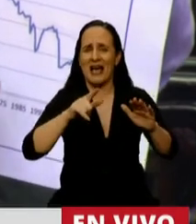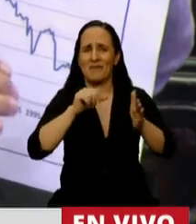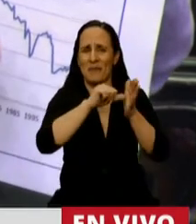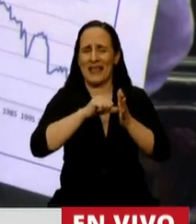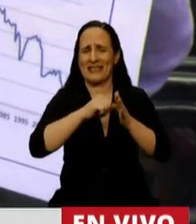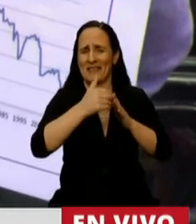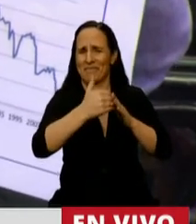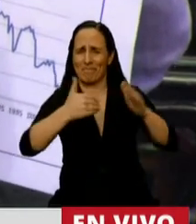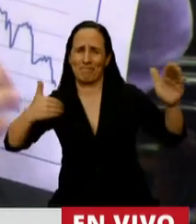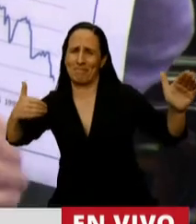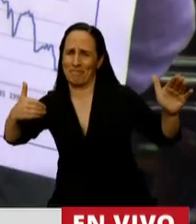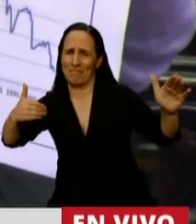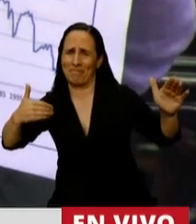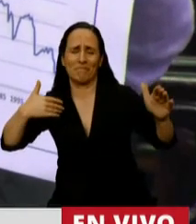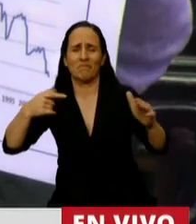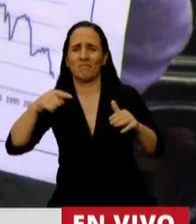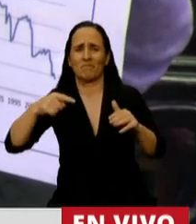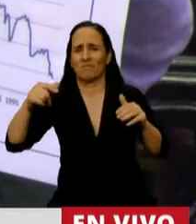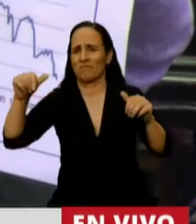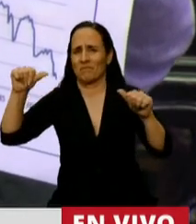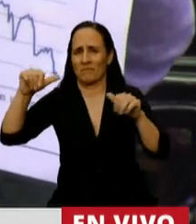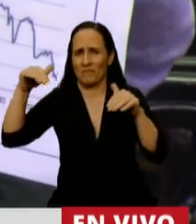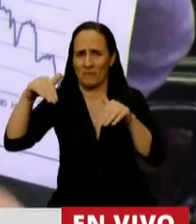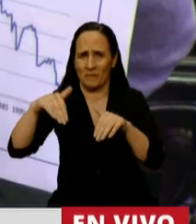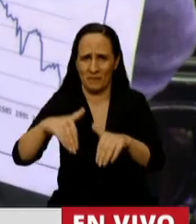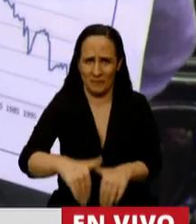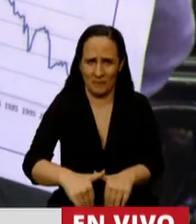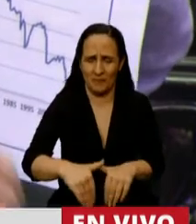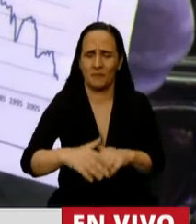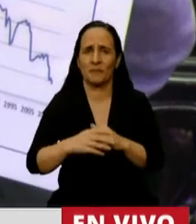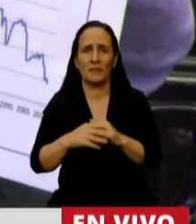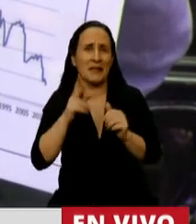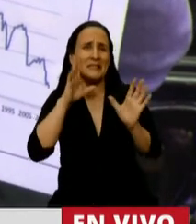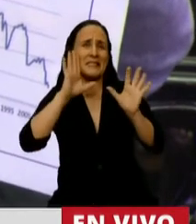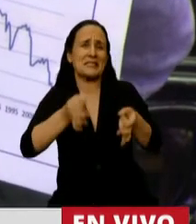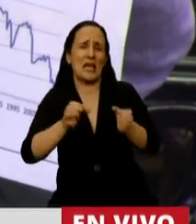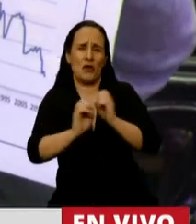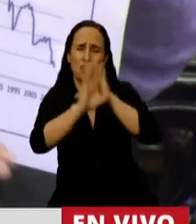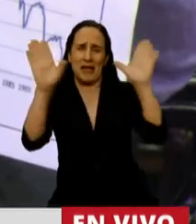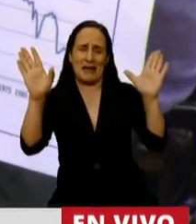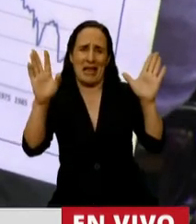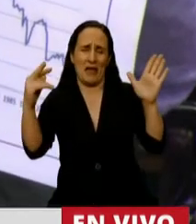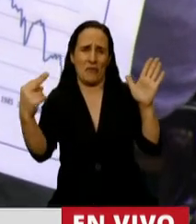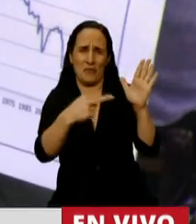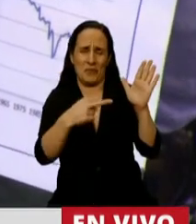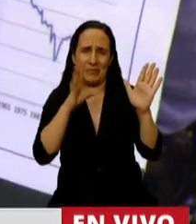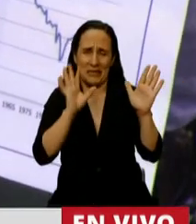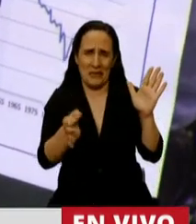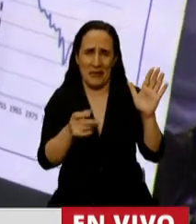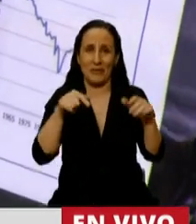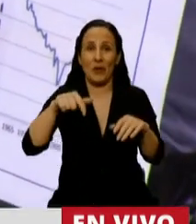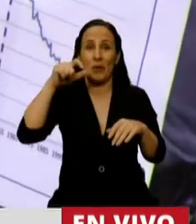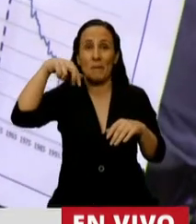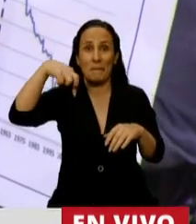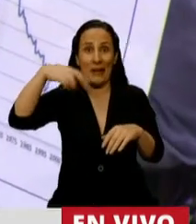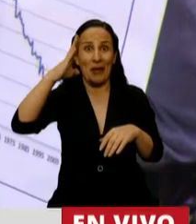y empezamos una decadencia muy evidente muy evidente acá lo vemos muy claramente hoy tenemos el pbi per cápita